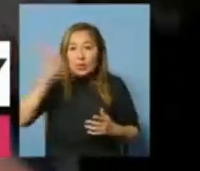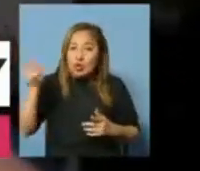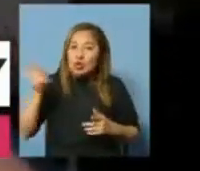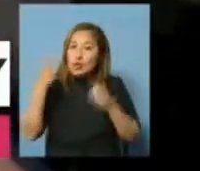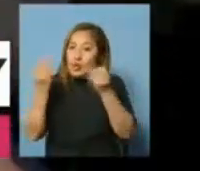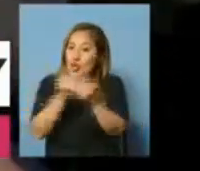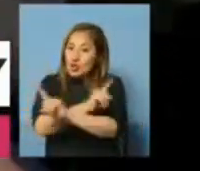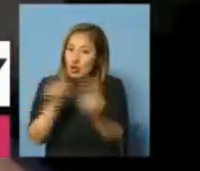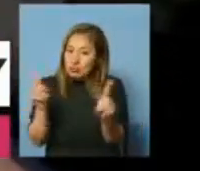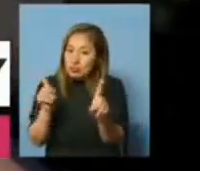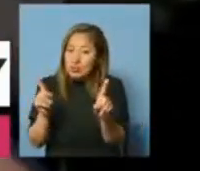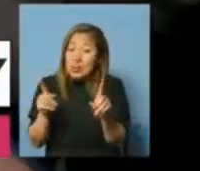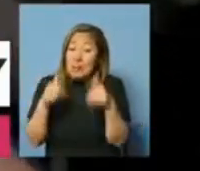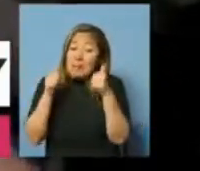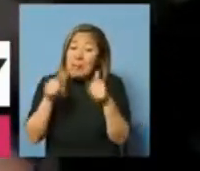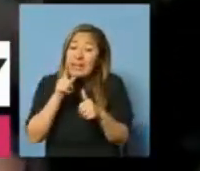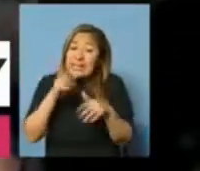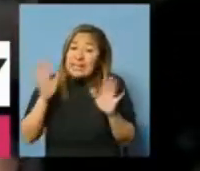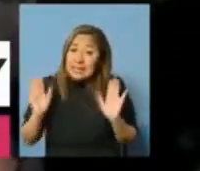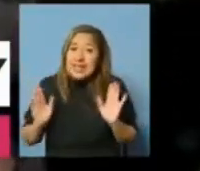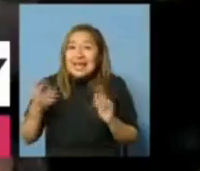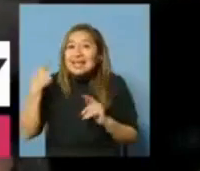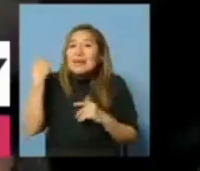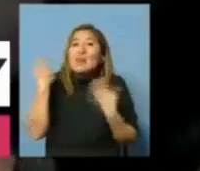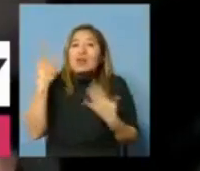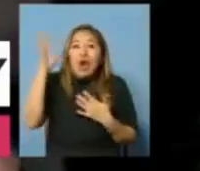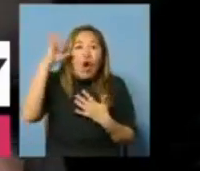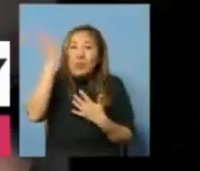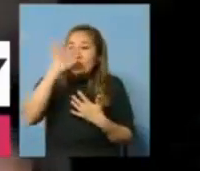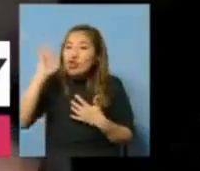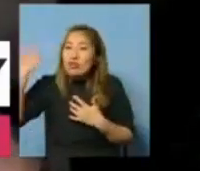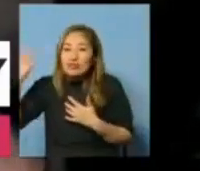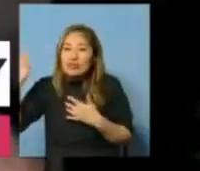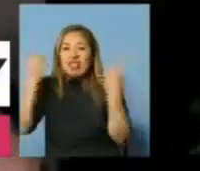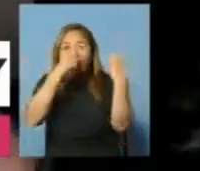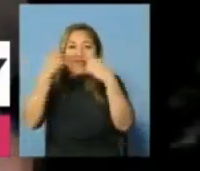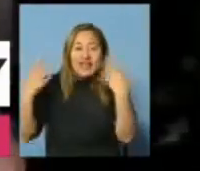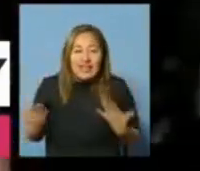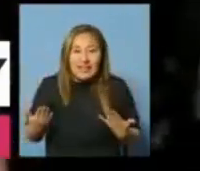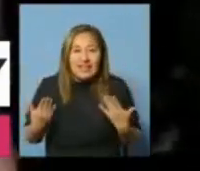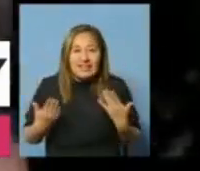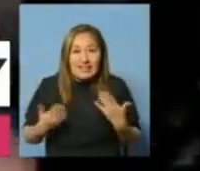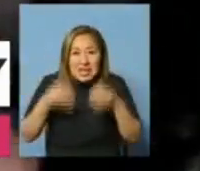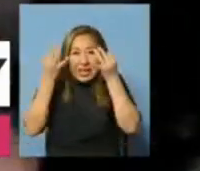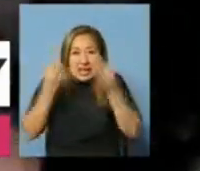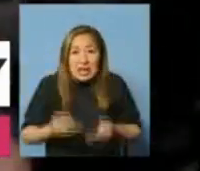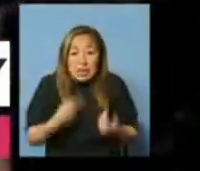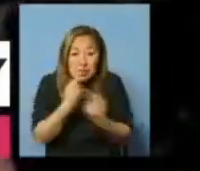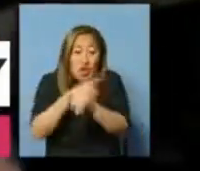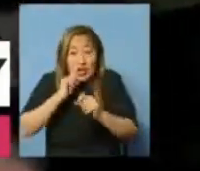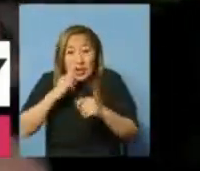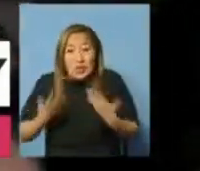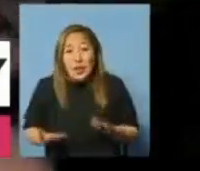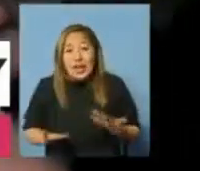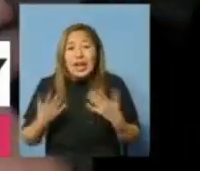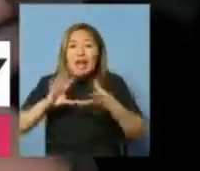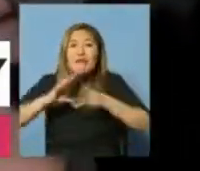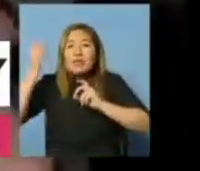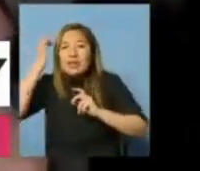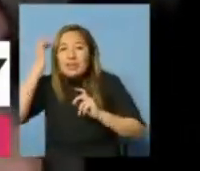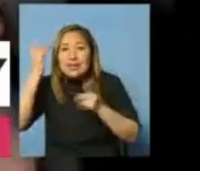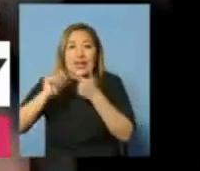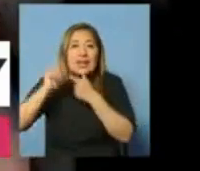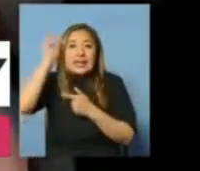bueno. O sea, me parece buenísimo que tengamos posiciones diferentes, que haya diversidad, que haya riqueza en el pensamiento, en